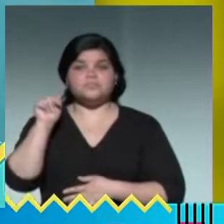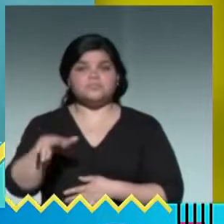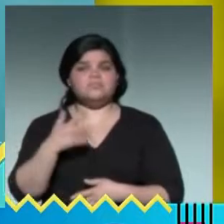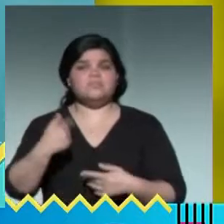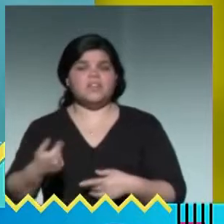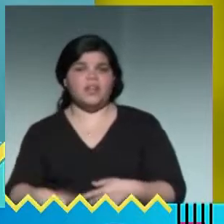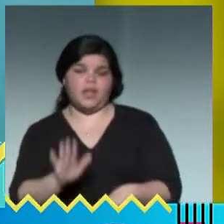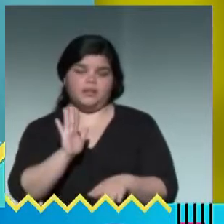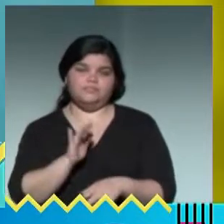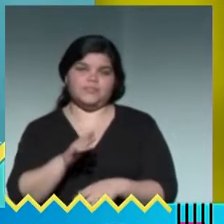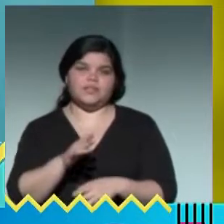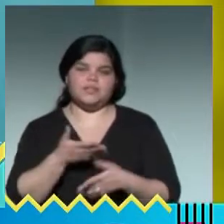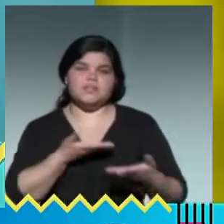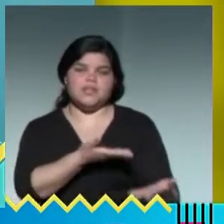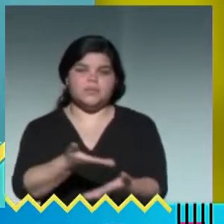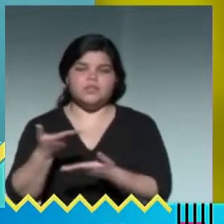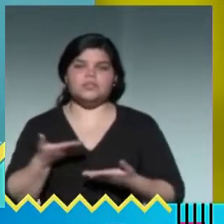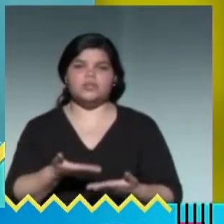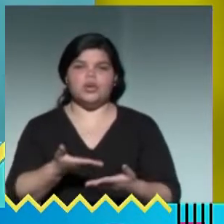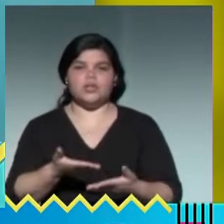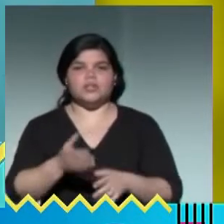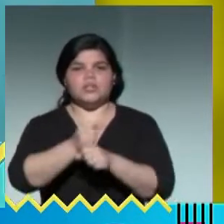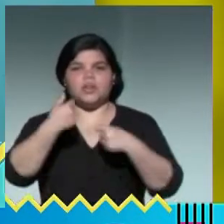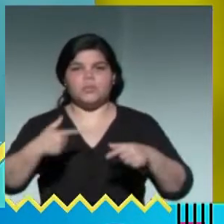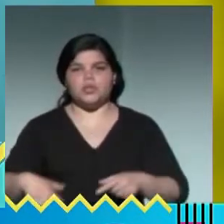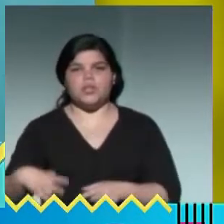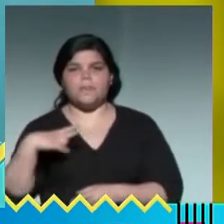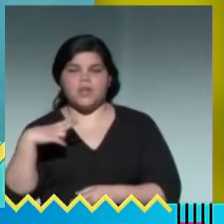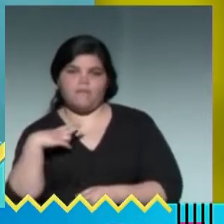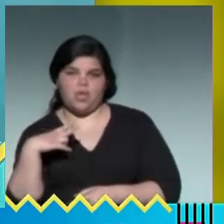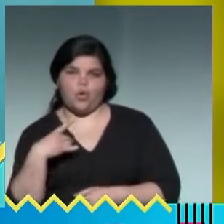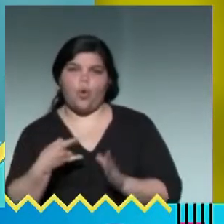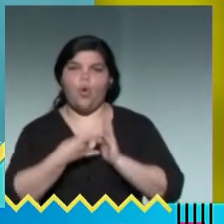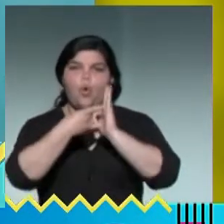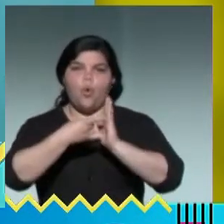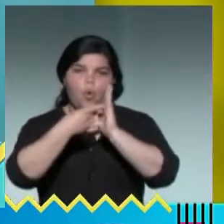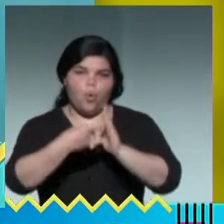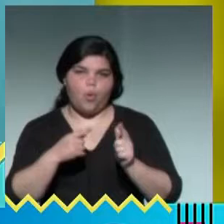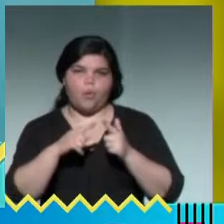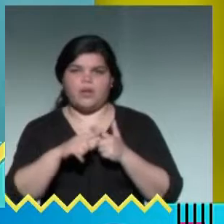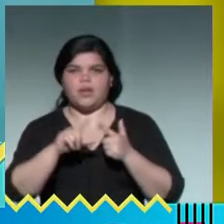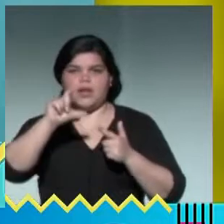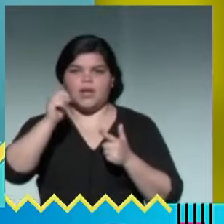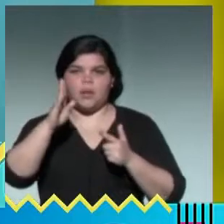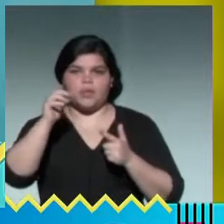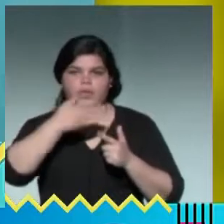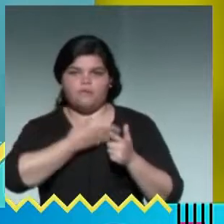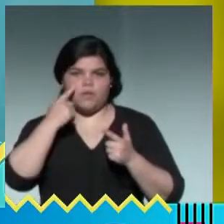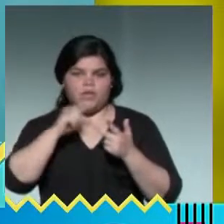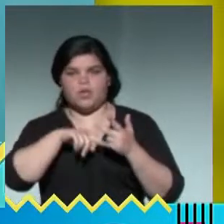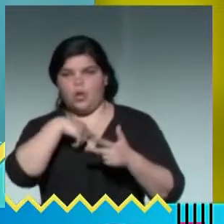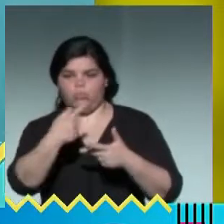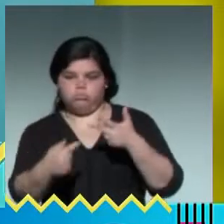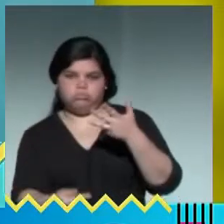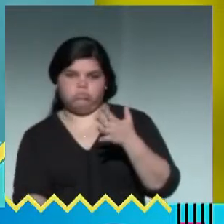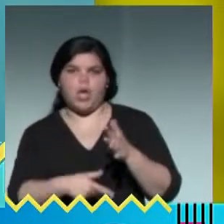transporte privado a través de plataformas digitales, Uber, Cabify, y pueden estar familiarizados con ellos a través de los medios, porque muchos medios hablan de que